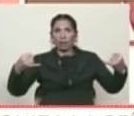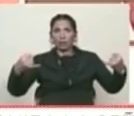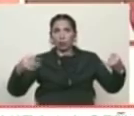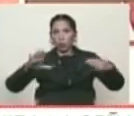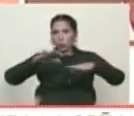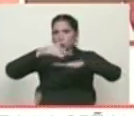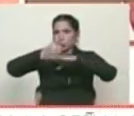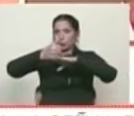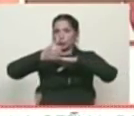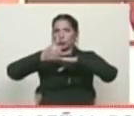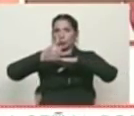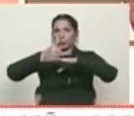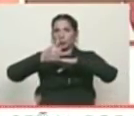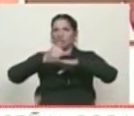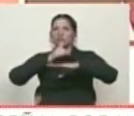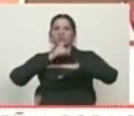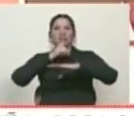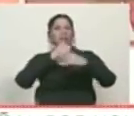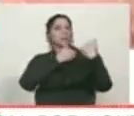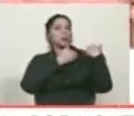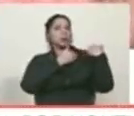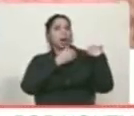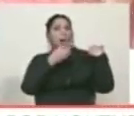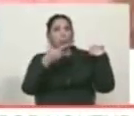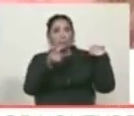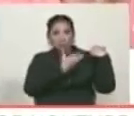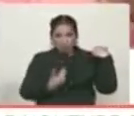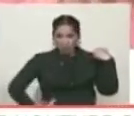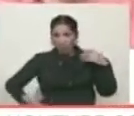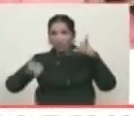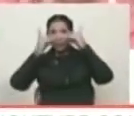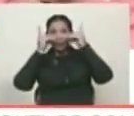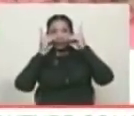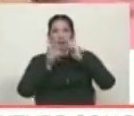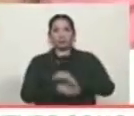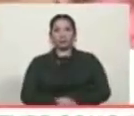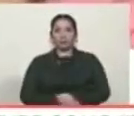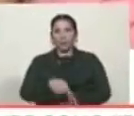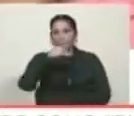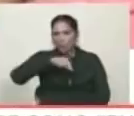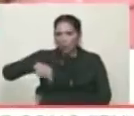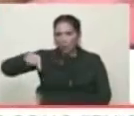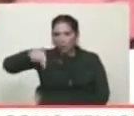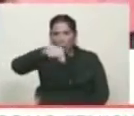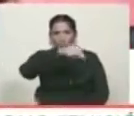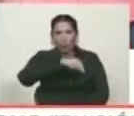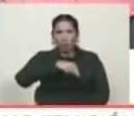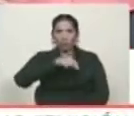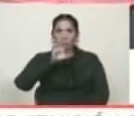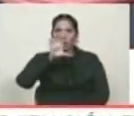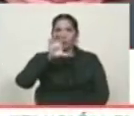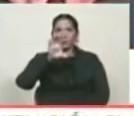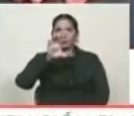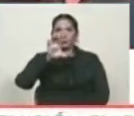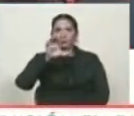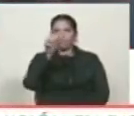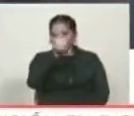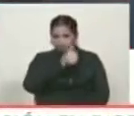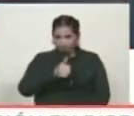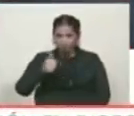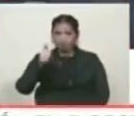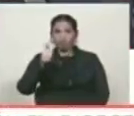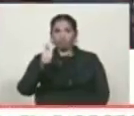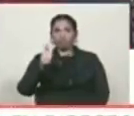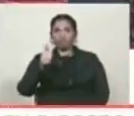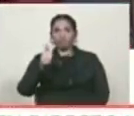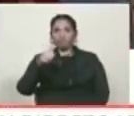ejecutiva, Delcy Rodríguez Gómez, que además han ido instalando en todos los estados del país, cada uno de los estados mayores eléctricos en cada